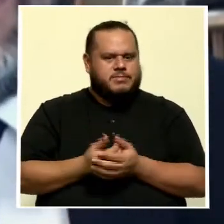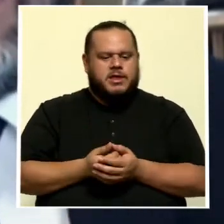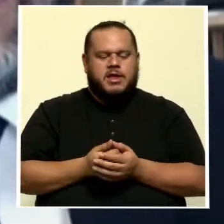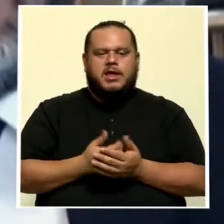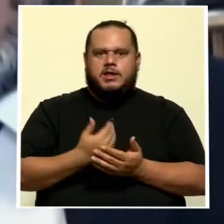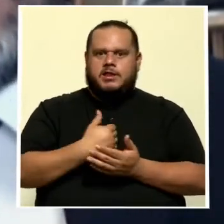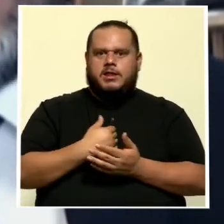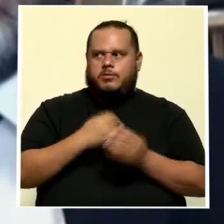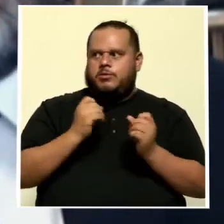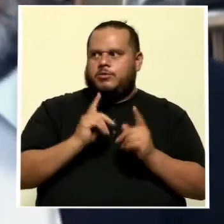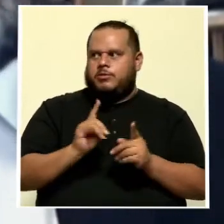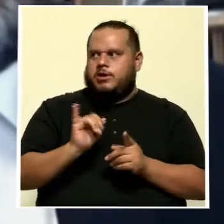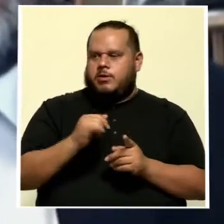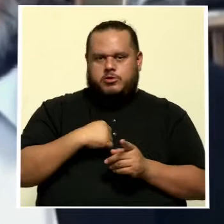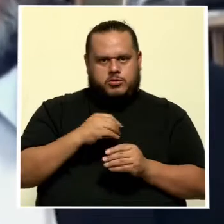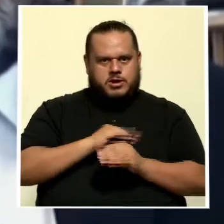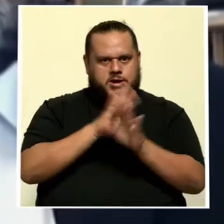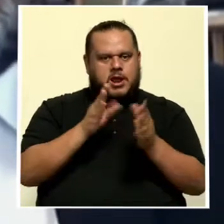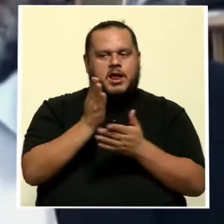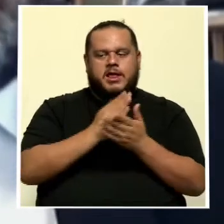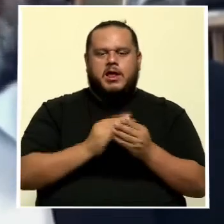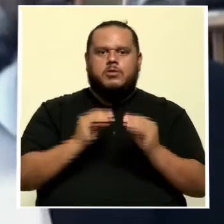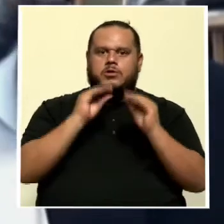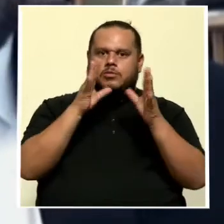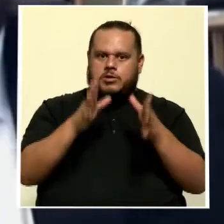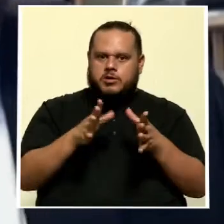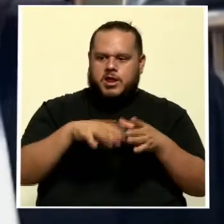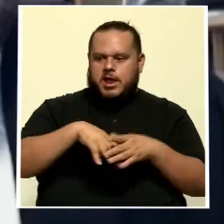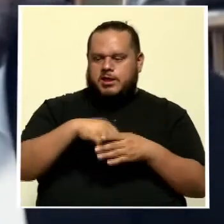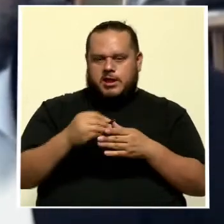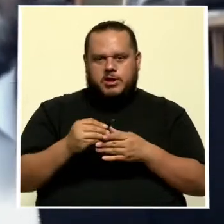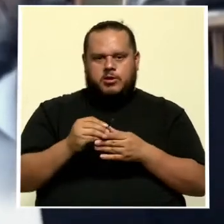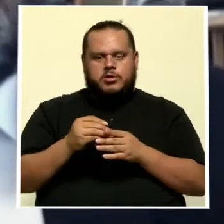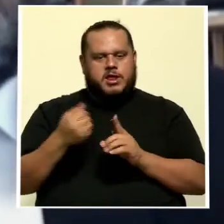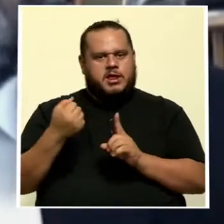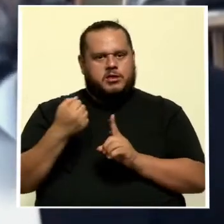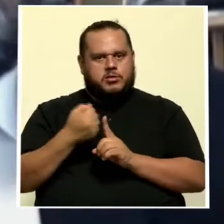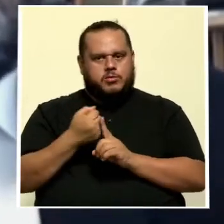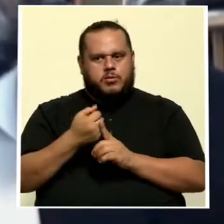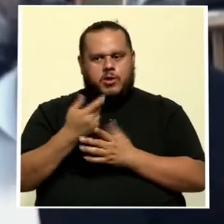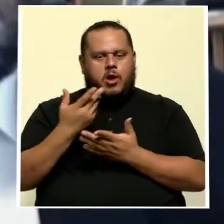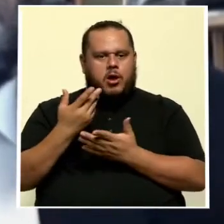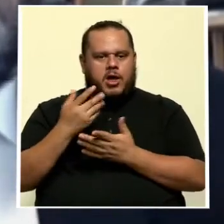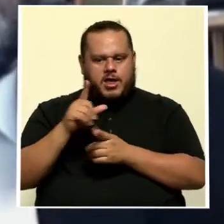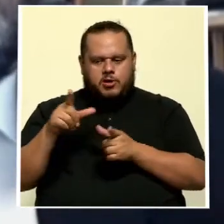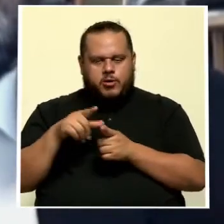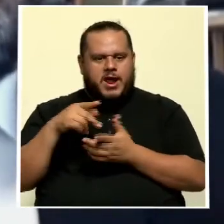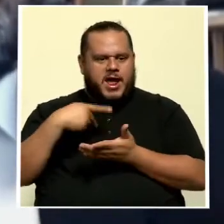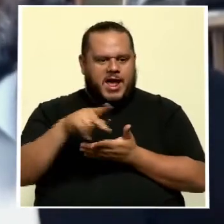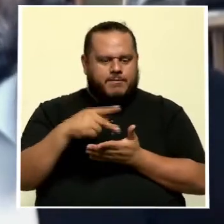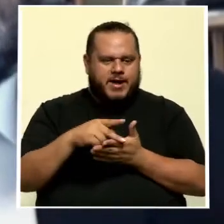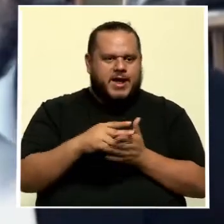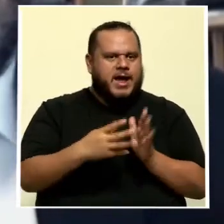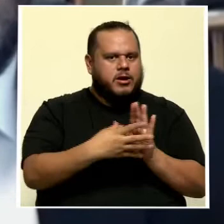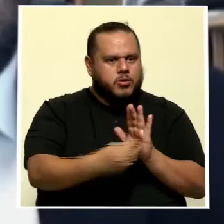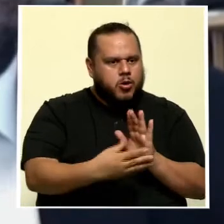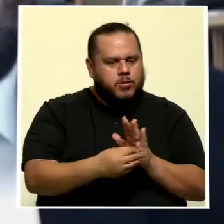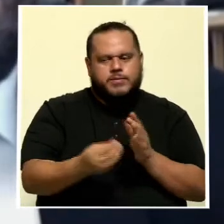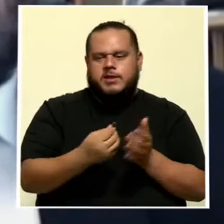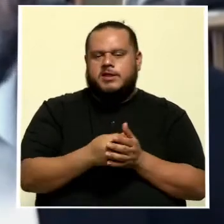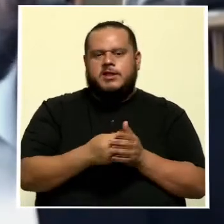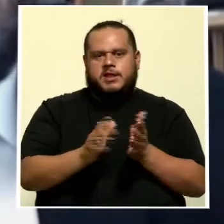oportunidad de aclarar que algunos maestros han salido de su propio peculio a pagar fotocopias para fotocopiar las guías y perseguir a